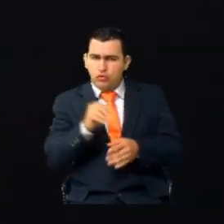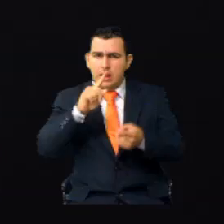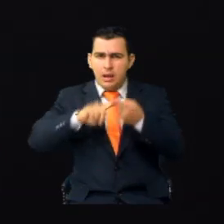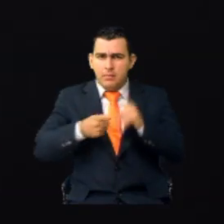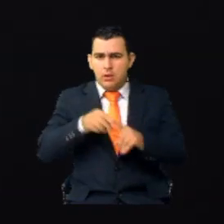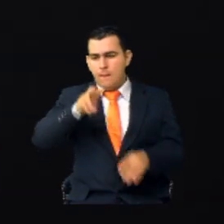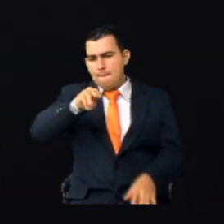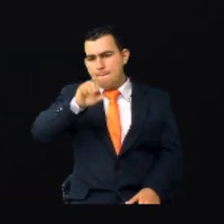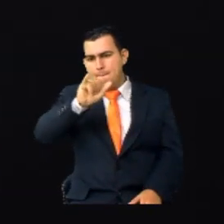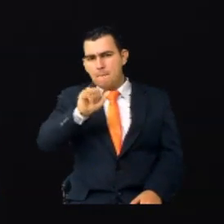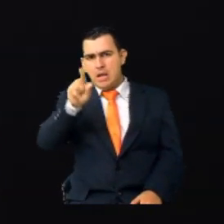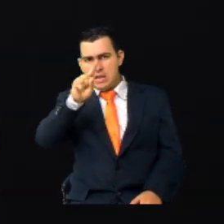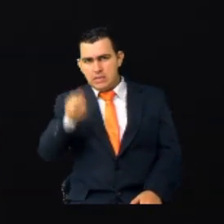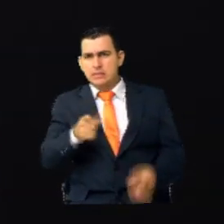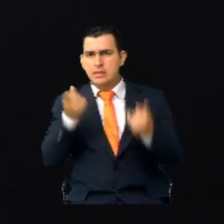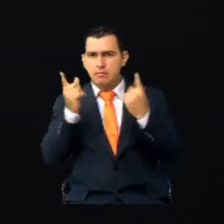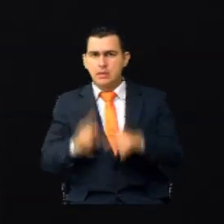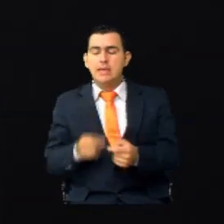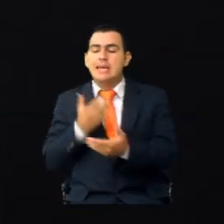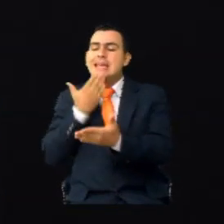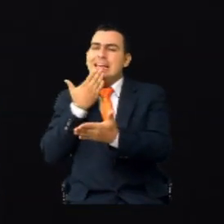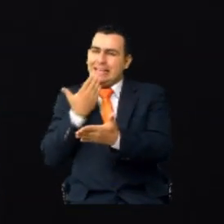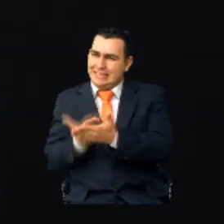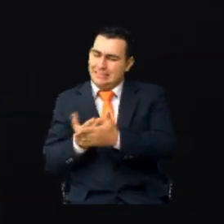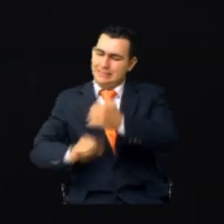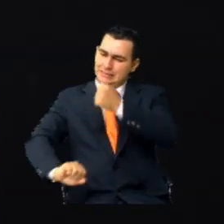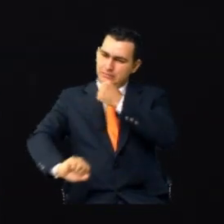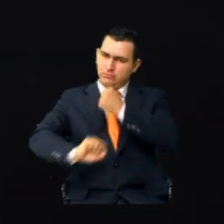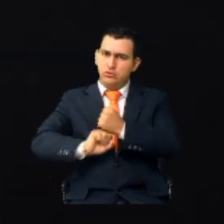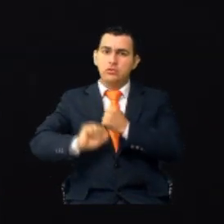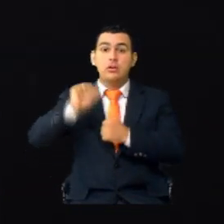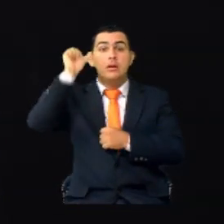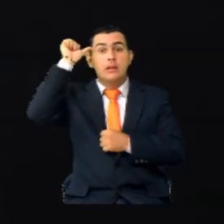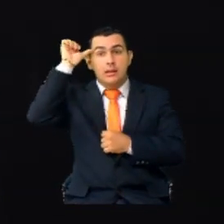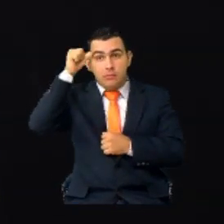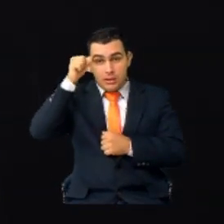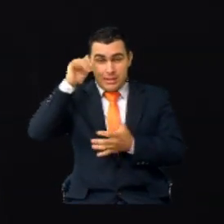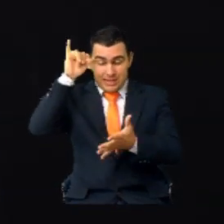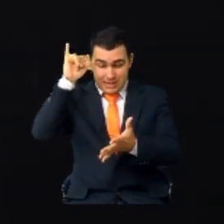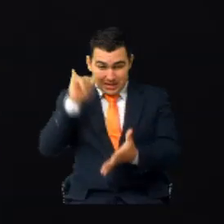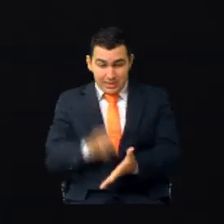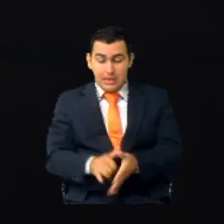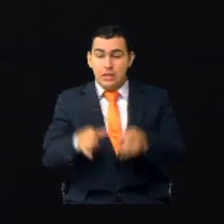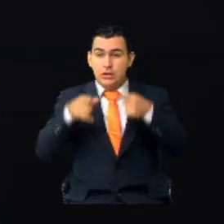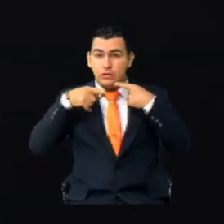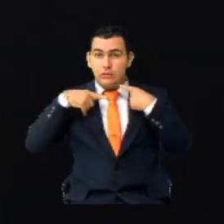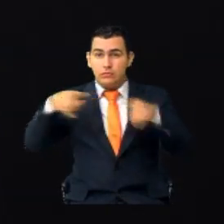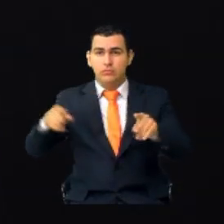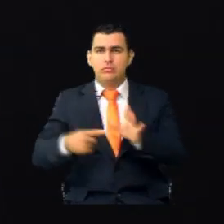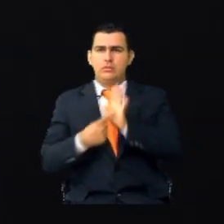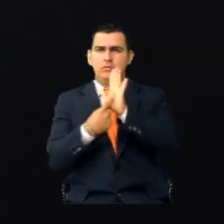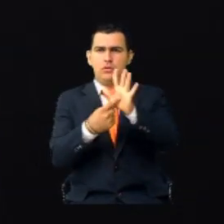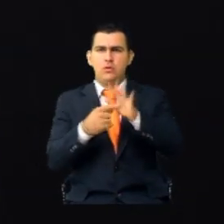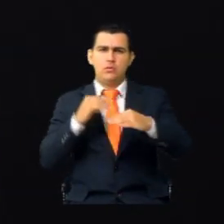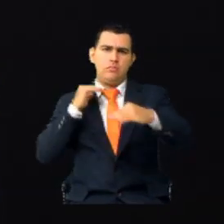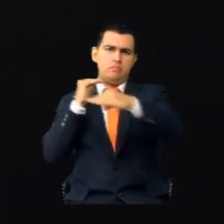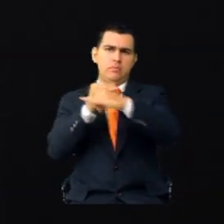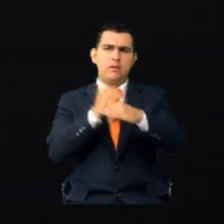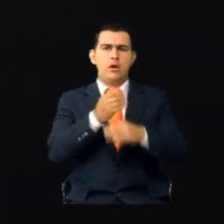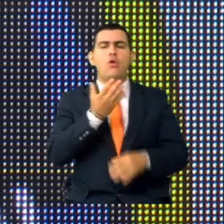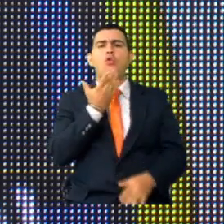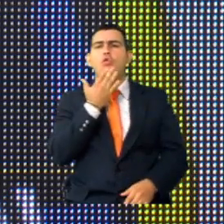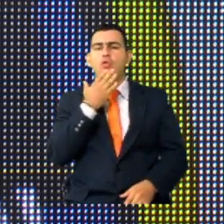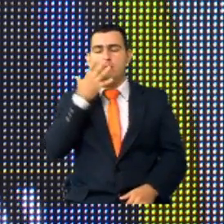están respaldando mi candidatura, gracias. Pero recuerden siempre que esta campaña es suprapartidista, está por encima de los